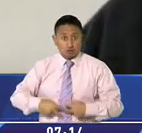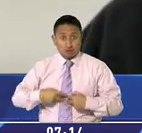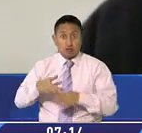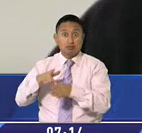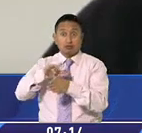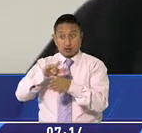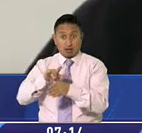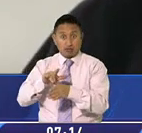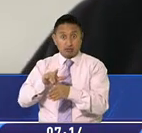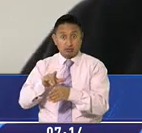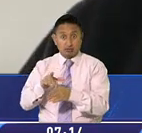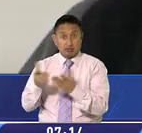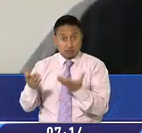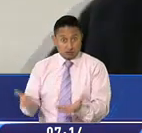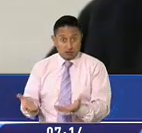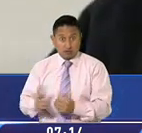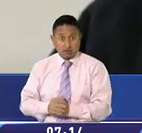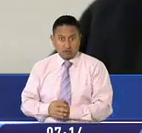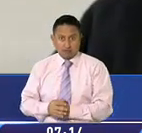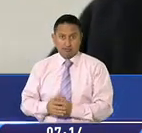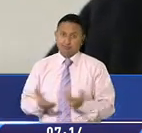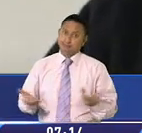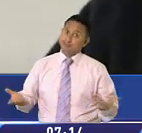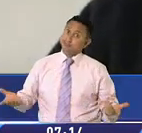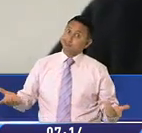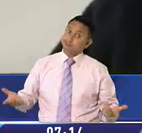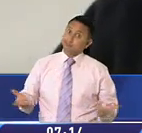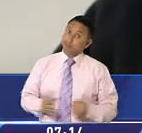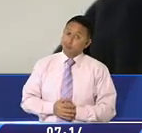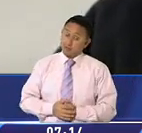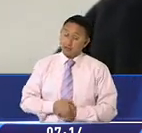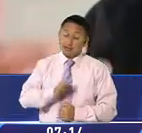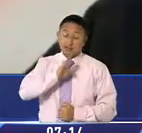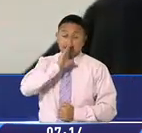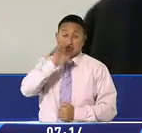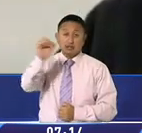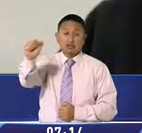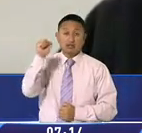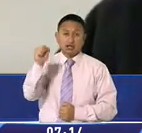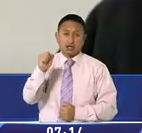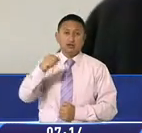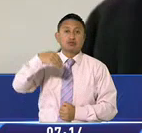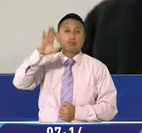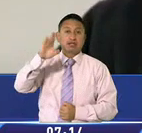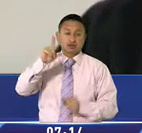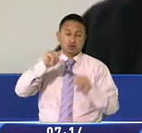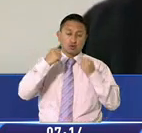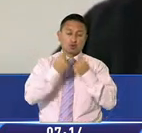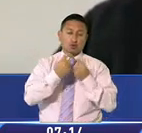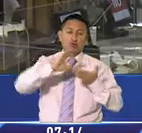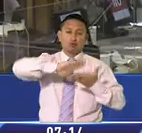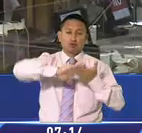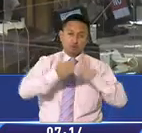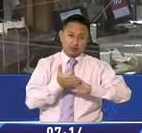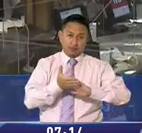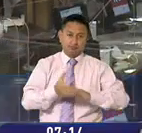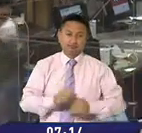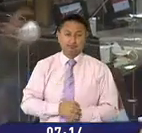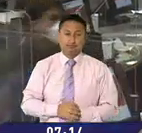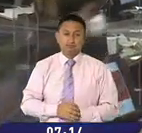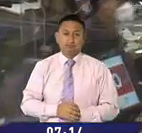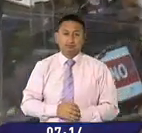comunidad? Entonces, siempre los derechos de la comunidad están sobre los derechos del individuo. En manos de los